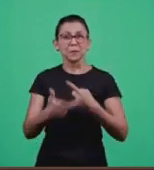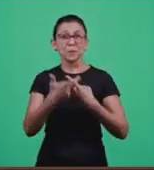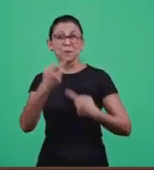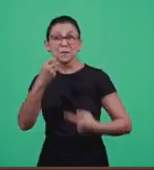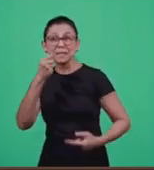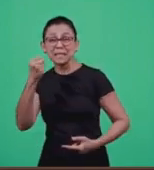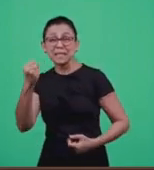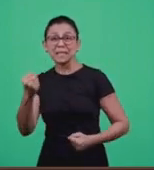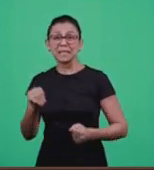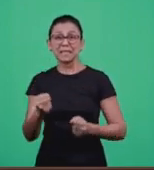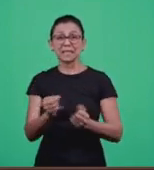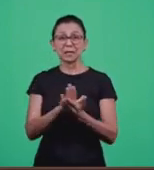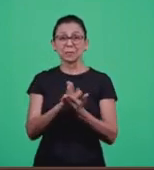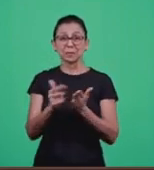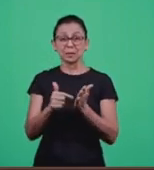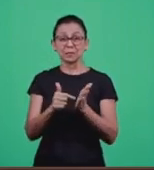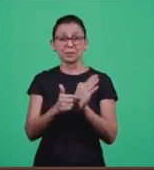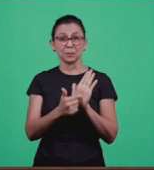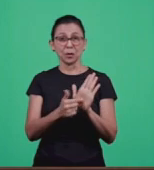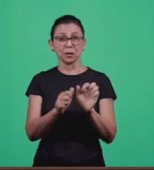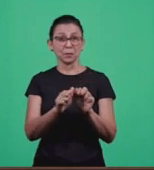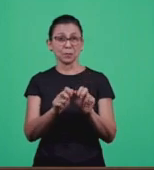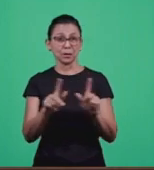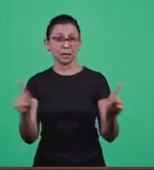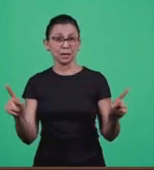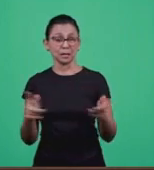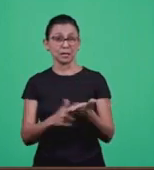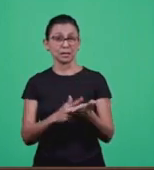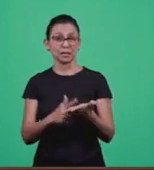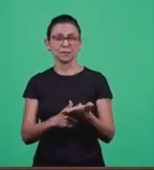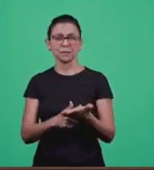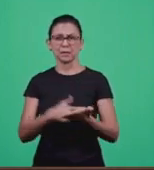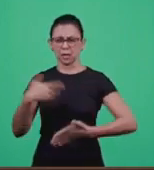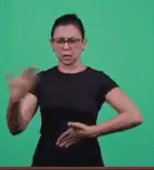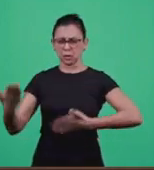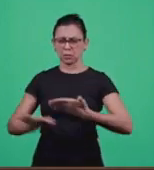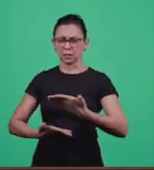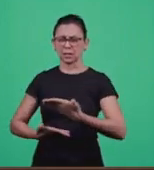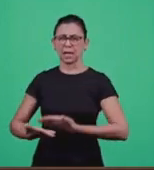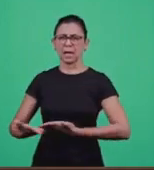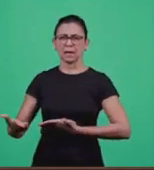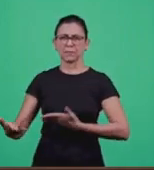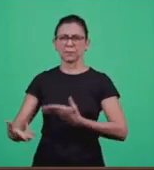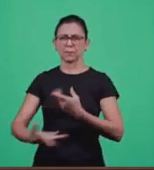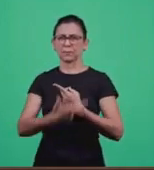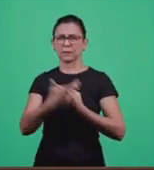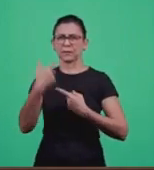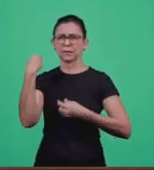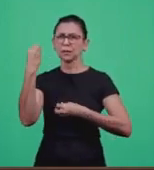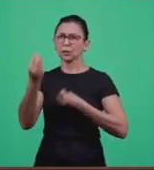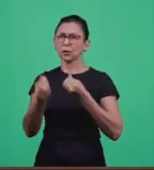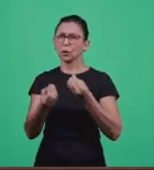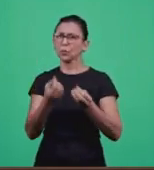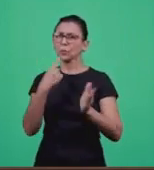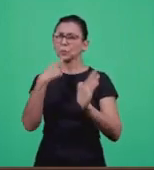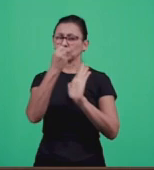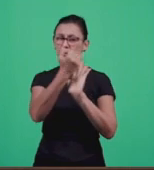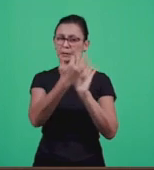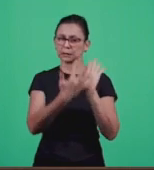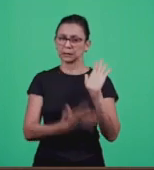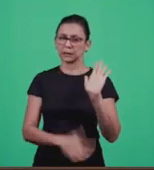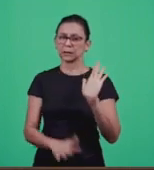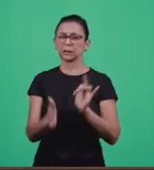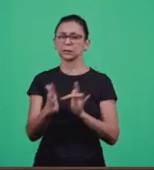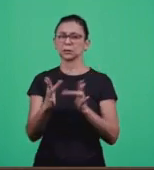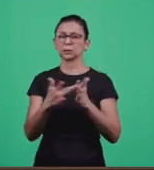una bendición, porque sabemos que somos vencedores. En Apocalipsis habla, y ellos vencieron a través